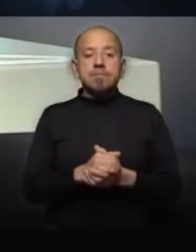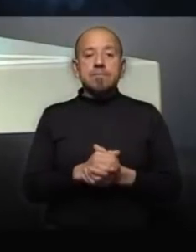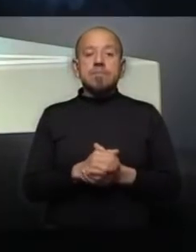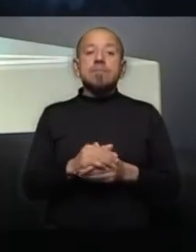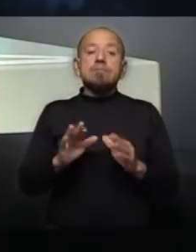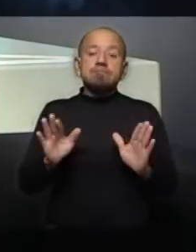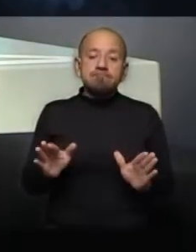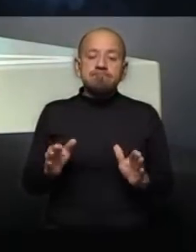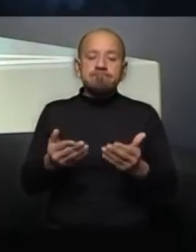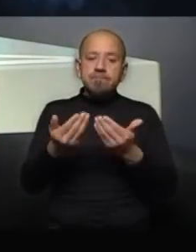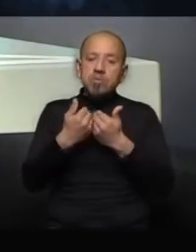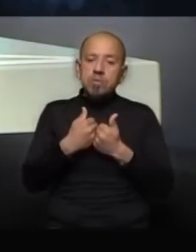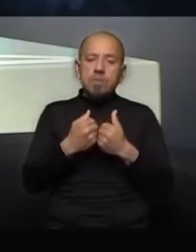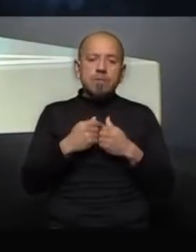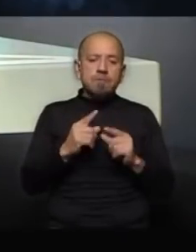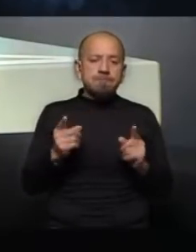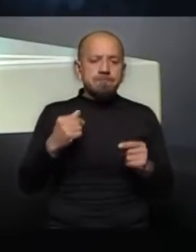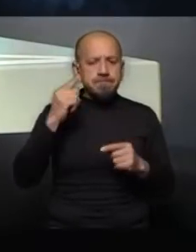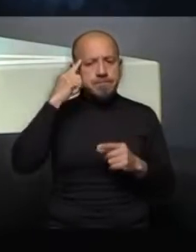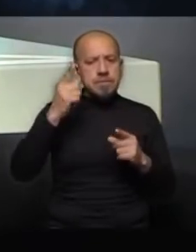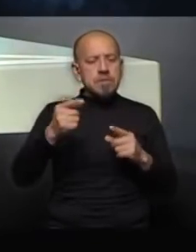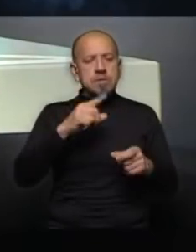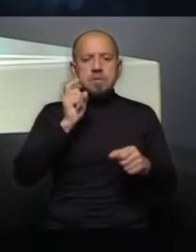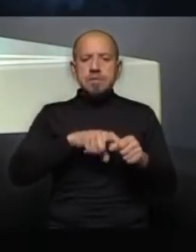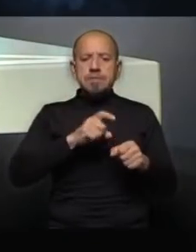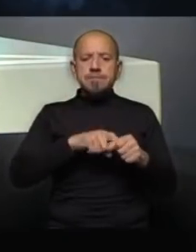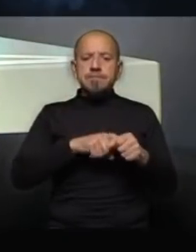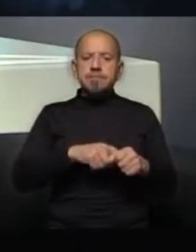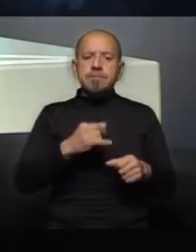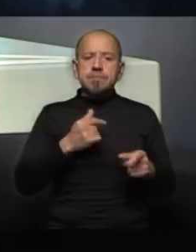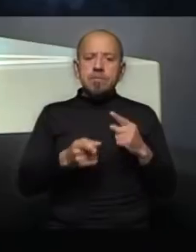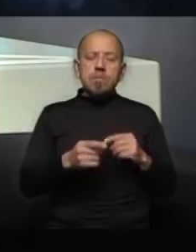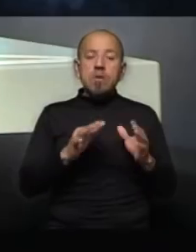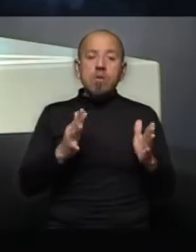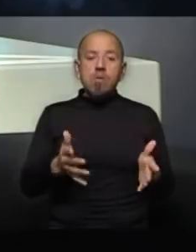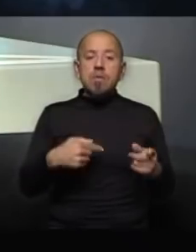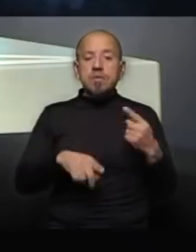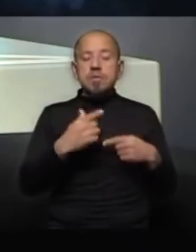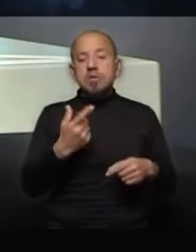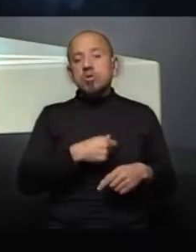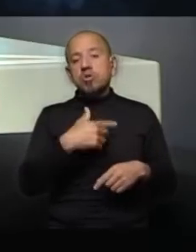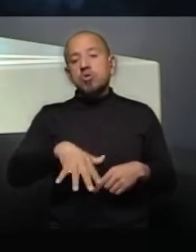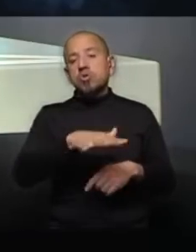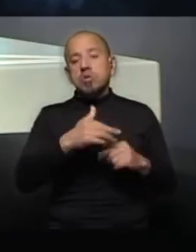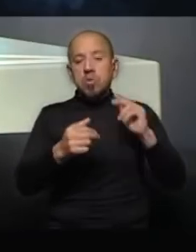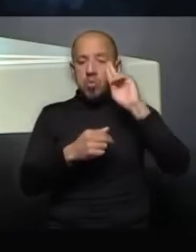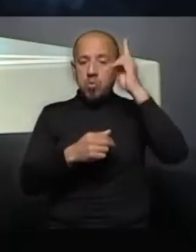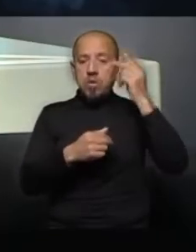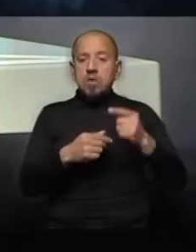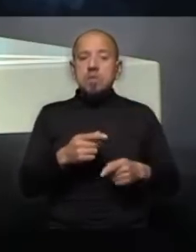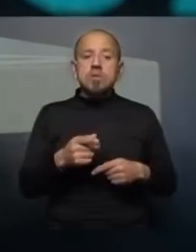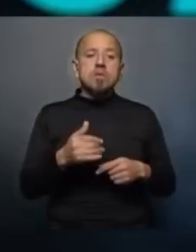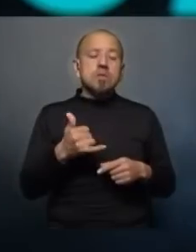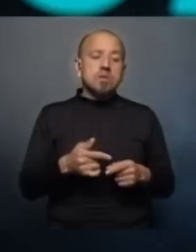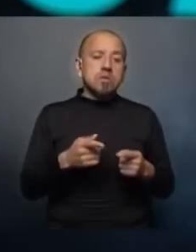para mí yo Considero que el sindicato tiene una una emona muy fuerte en la sociedad uruguaya es un sindicato este